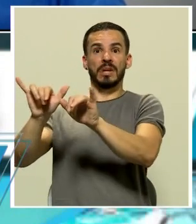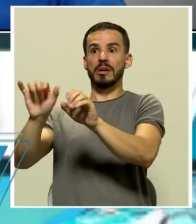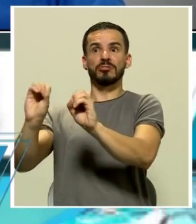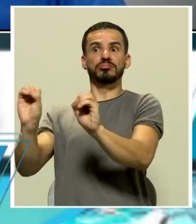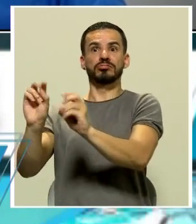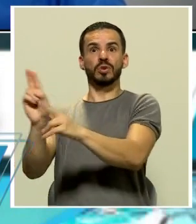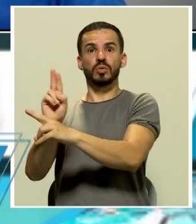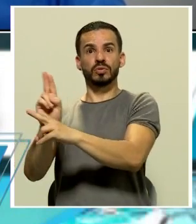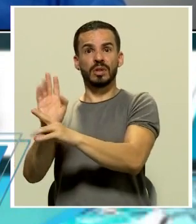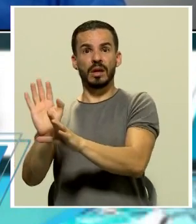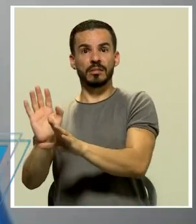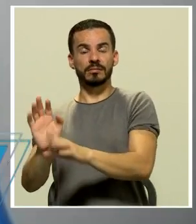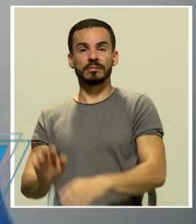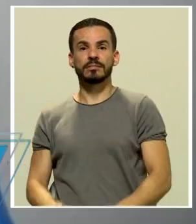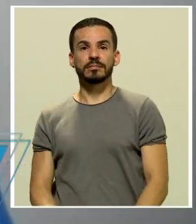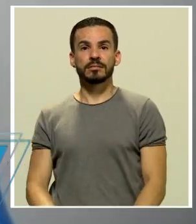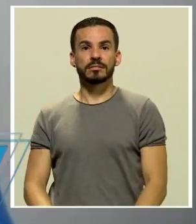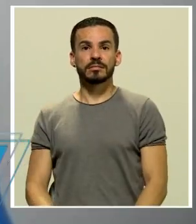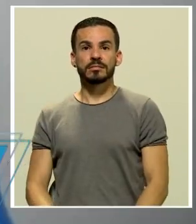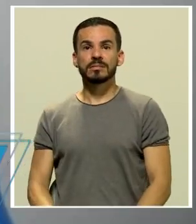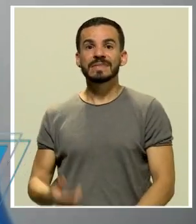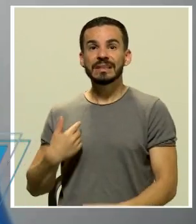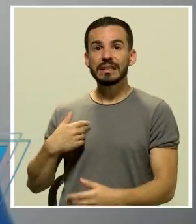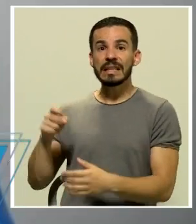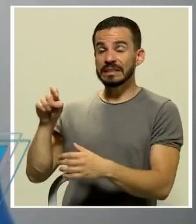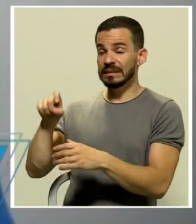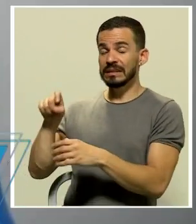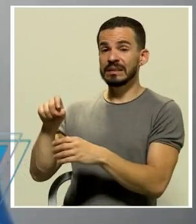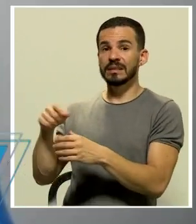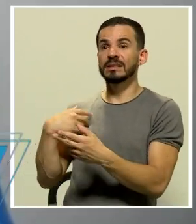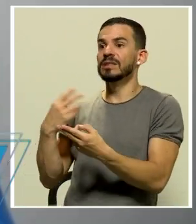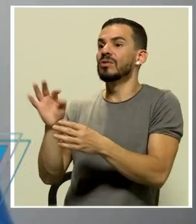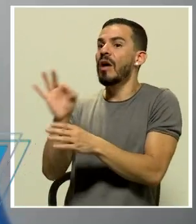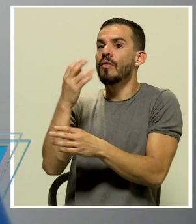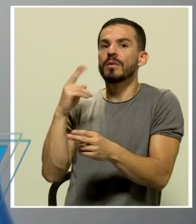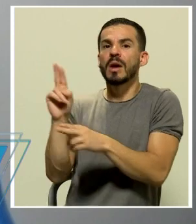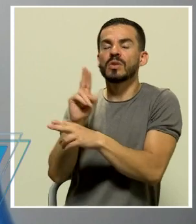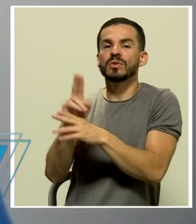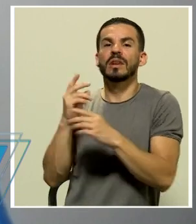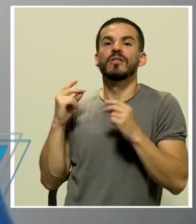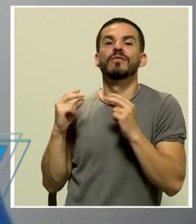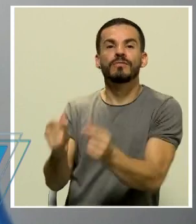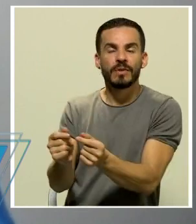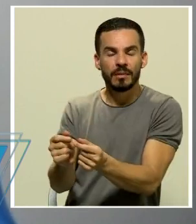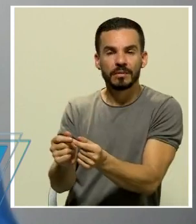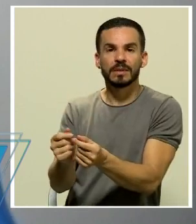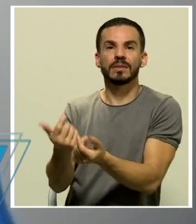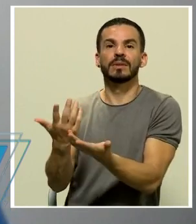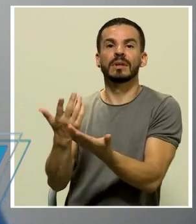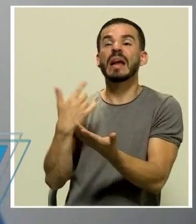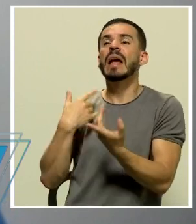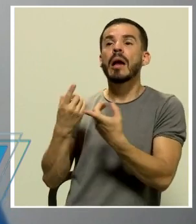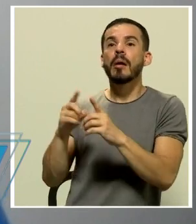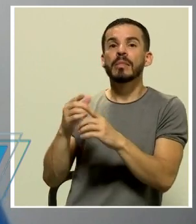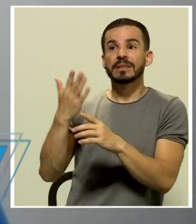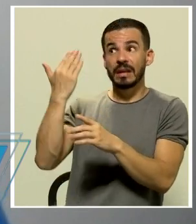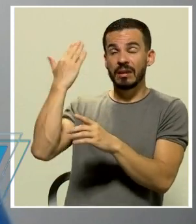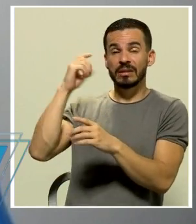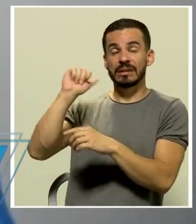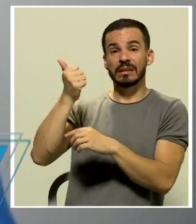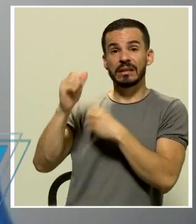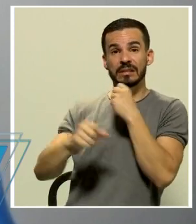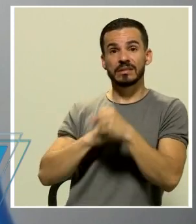usar. Lo que se necesita es una manera de usarlo rápido. O sea, lo que ha pasado en estos 10